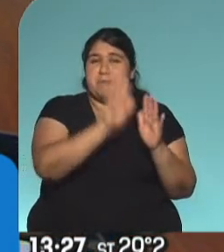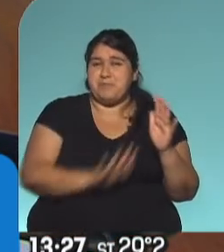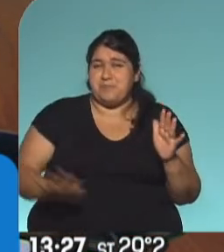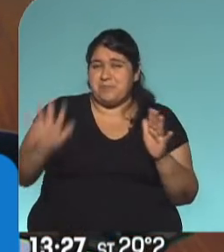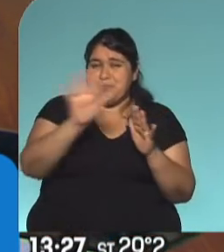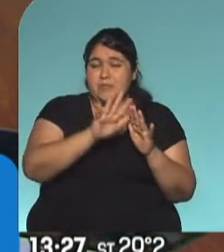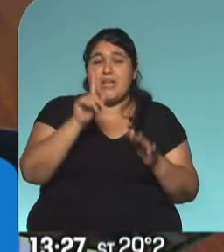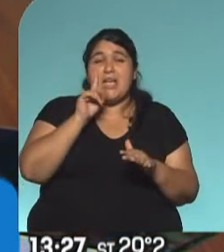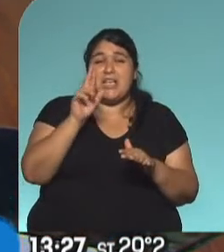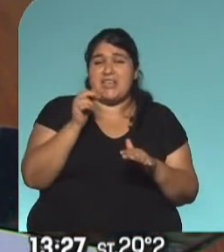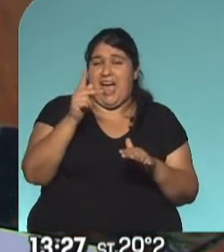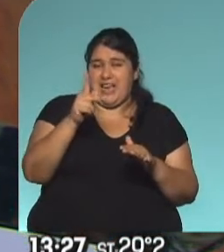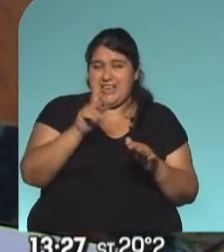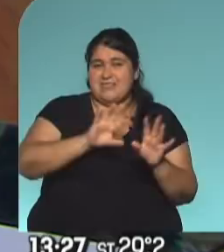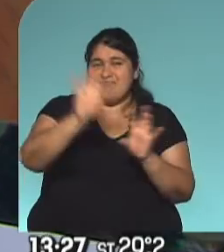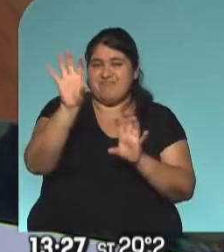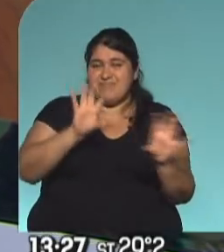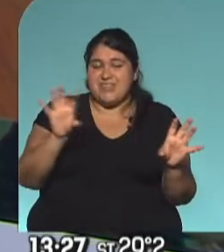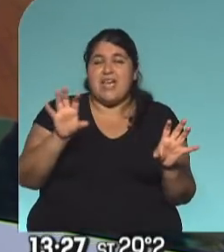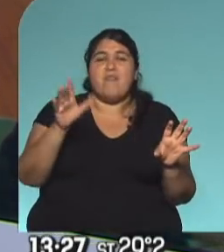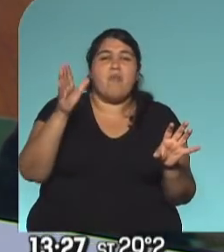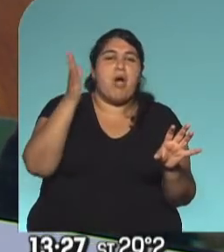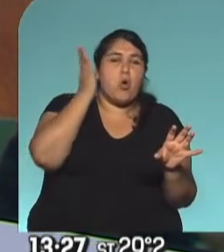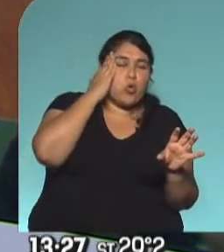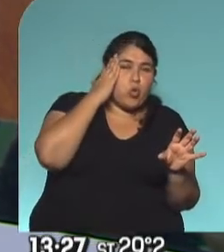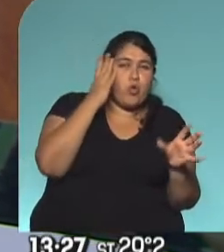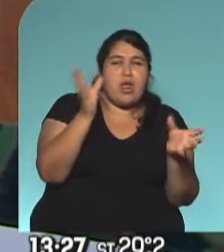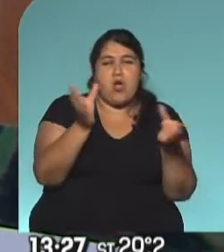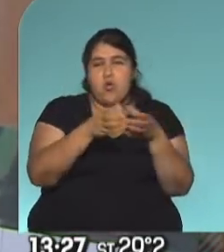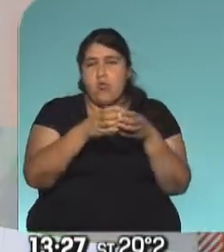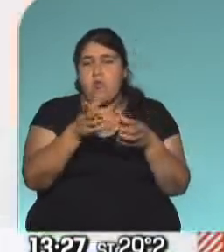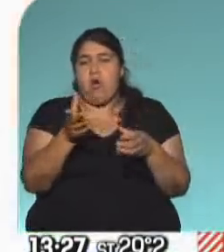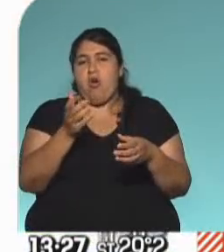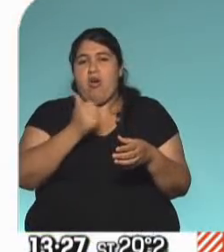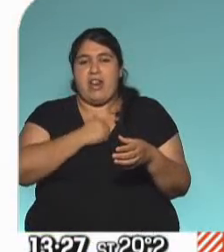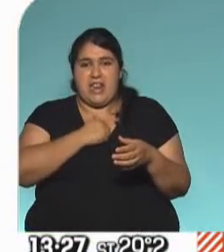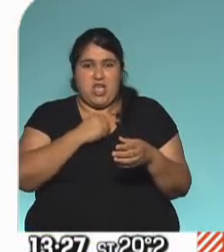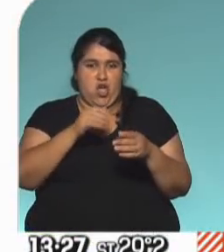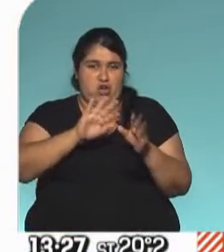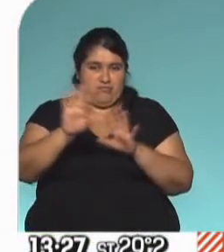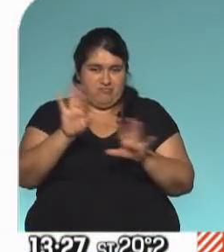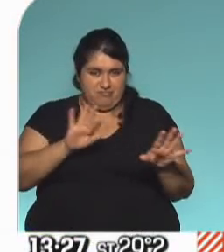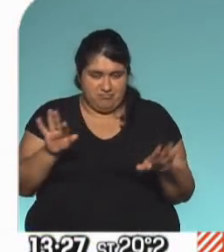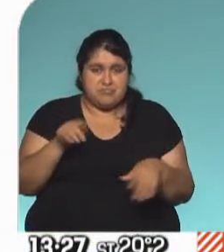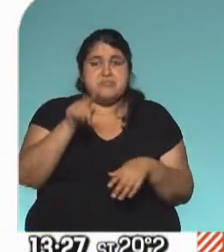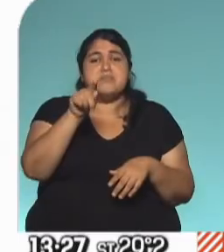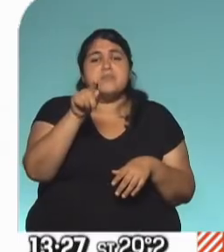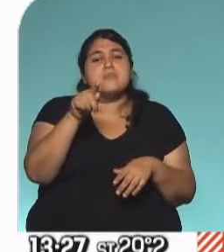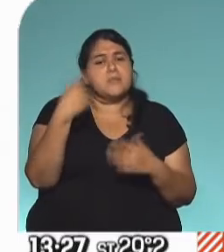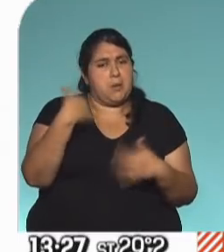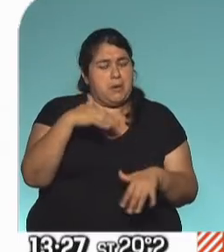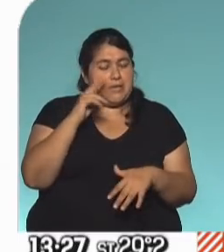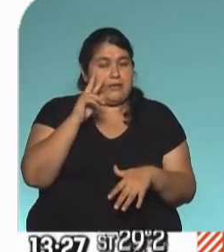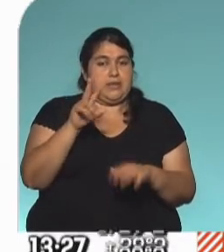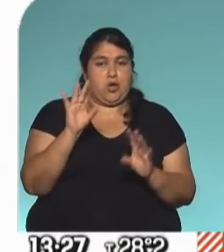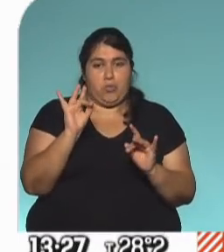vemos en Irak la distribución étnica y religiosa de ese lugar que, por supuesto, como vemos, es bastante